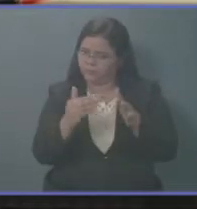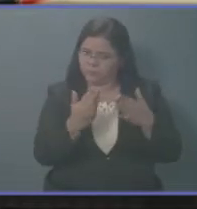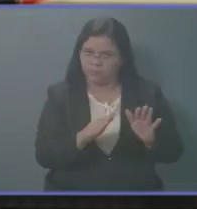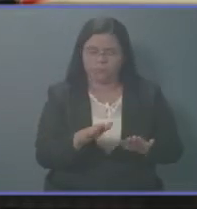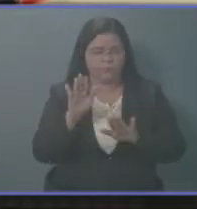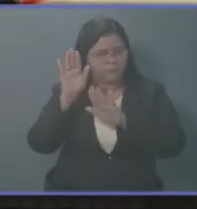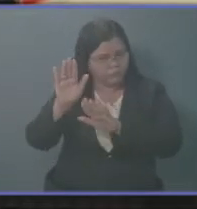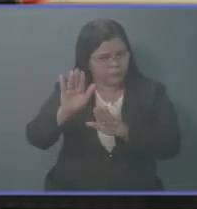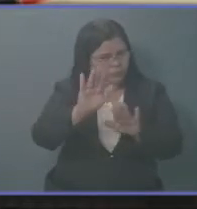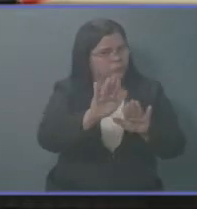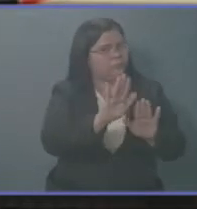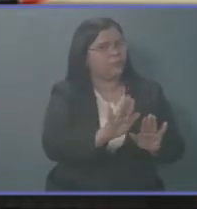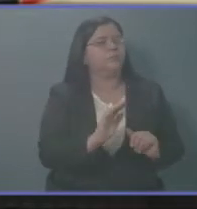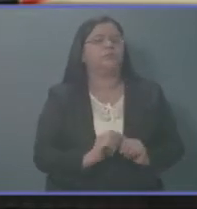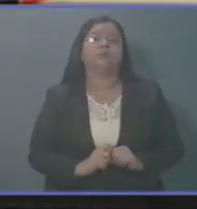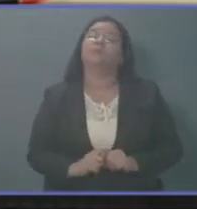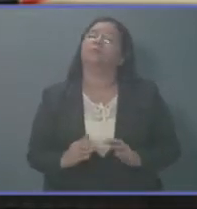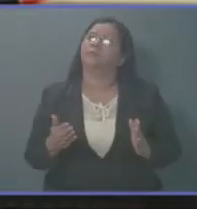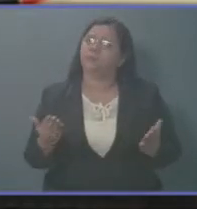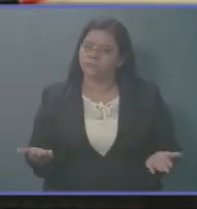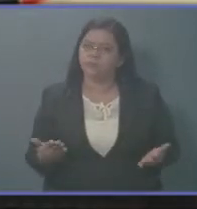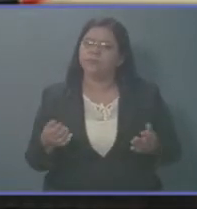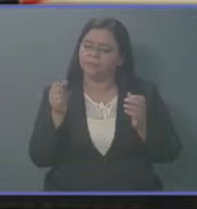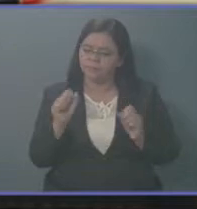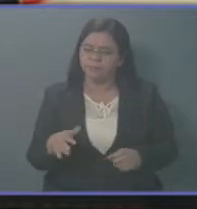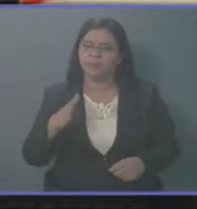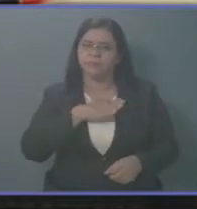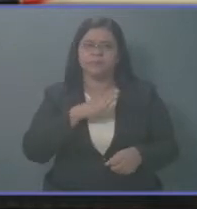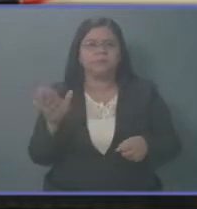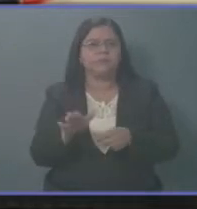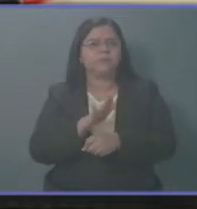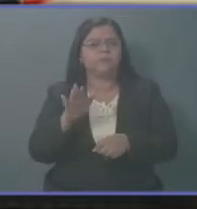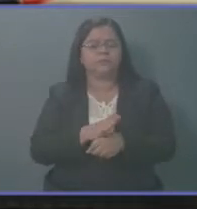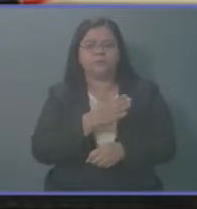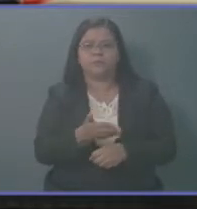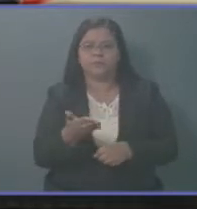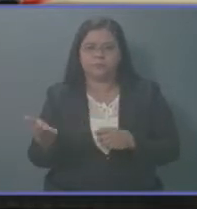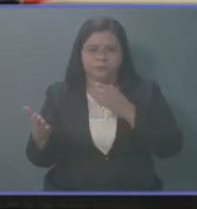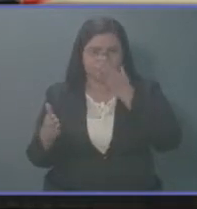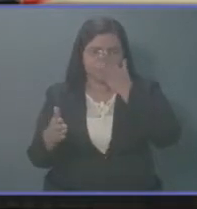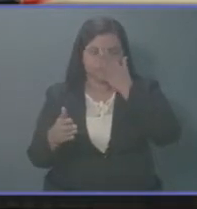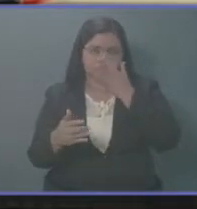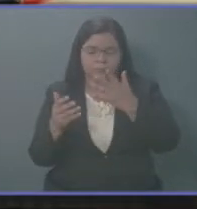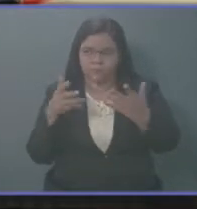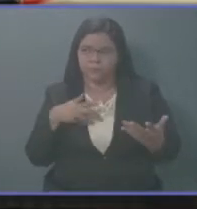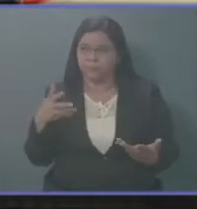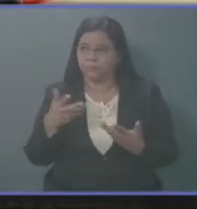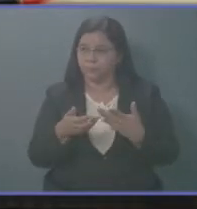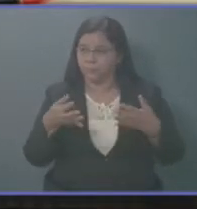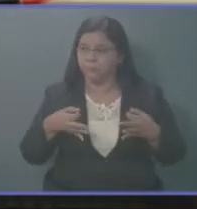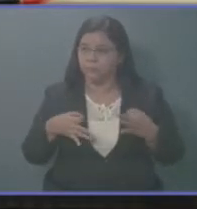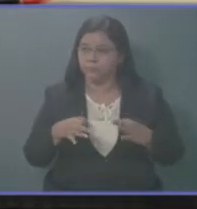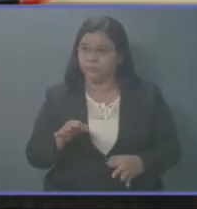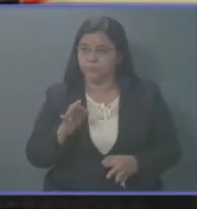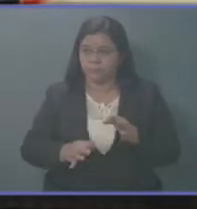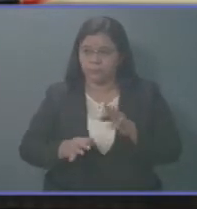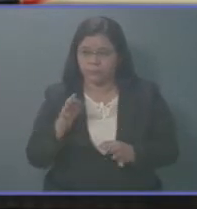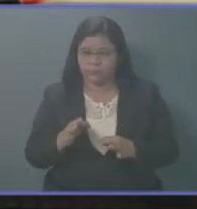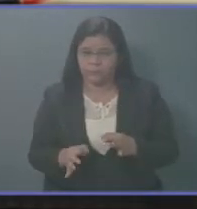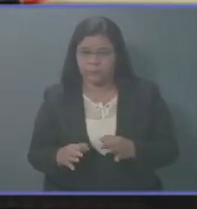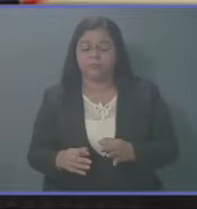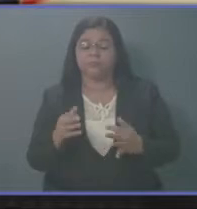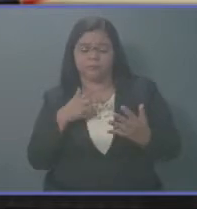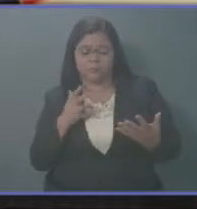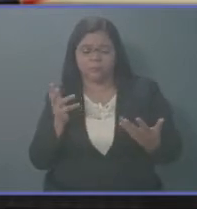las diferentes temáticas, a fin de contar con los elementos técnicos necesarios para una mejor redacción de las normas jurídicas y para que éstas